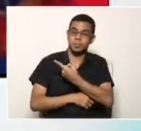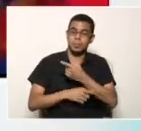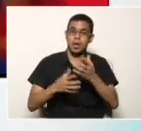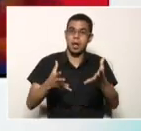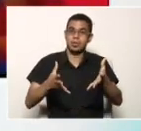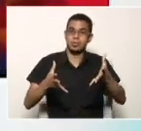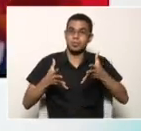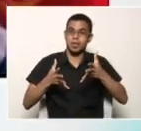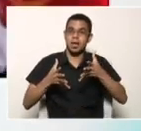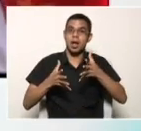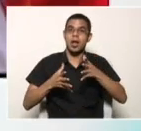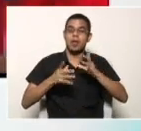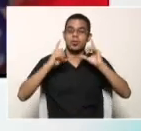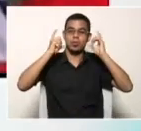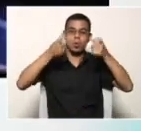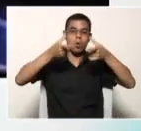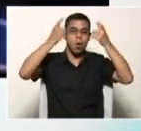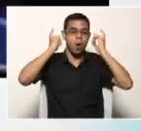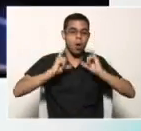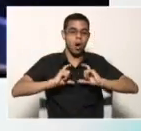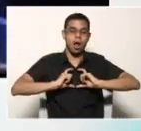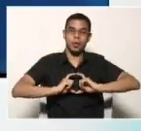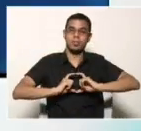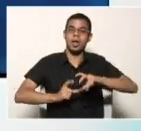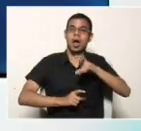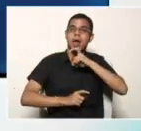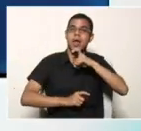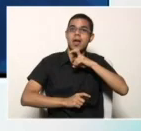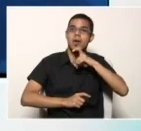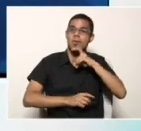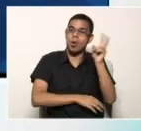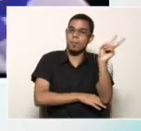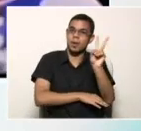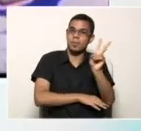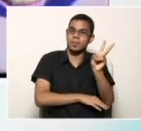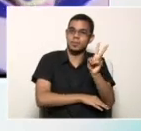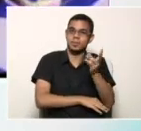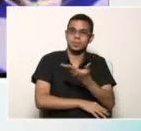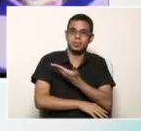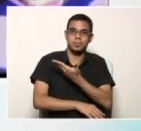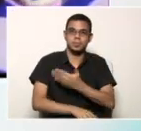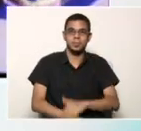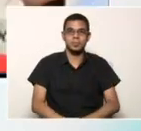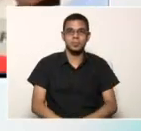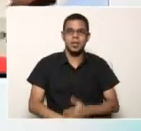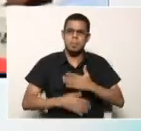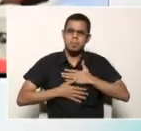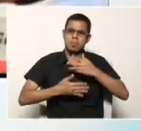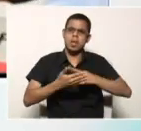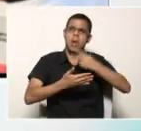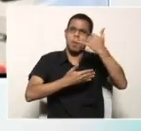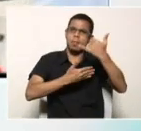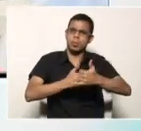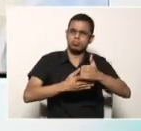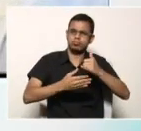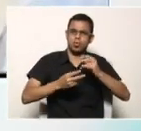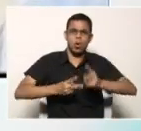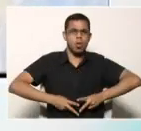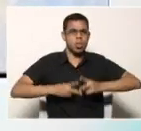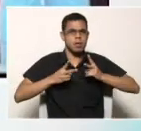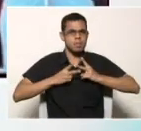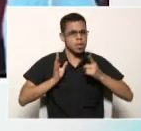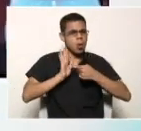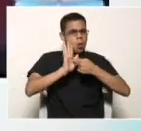Caribe de los menos de 57 kilogramos. Medalla de oro para Venezuela. Mi proyecto proyecto de vida es seguir representando a mi